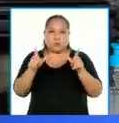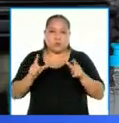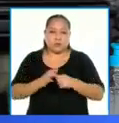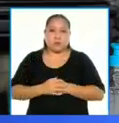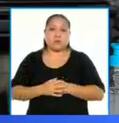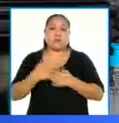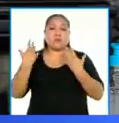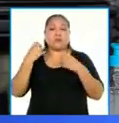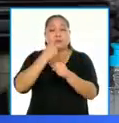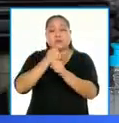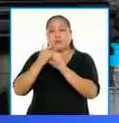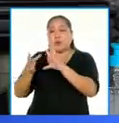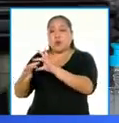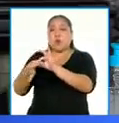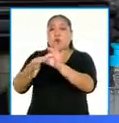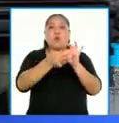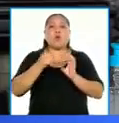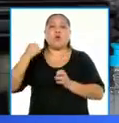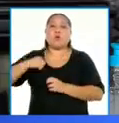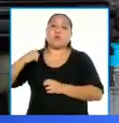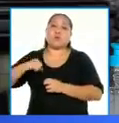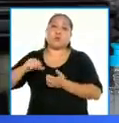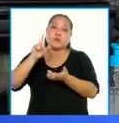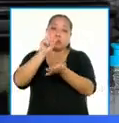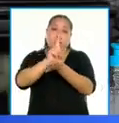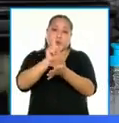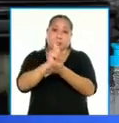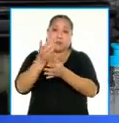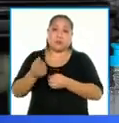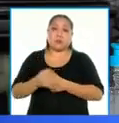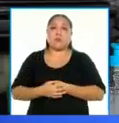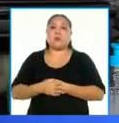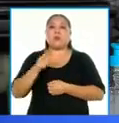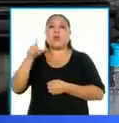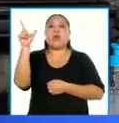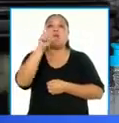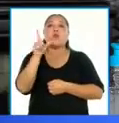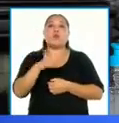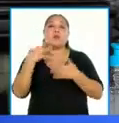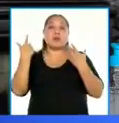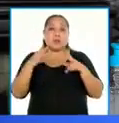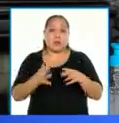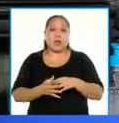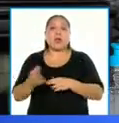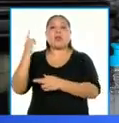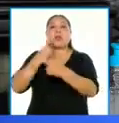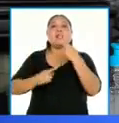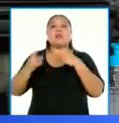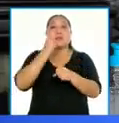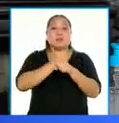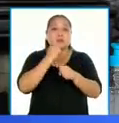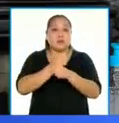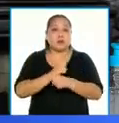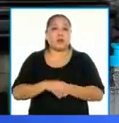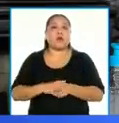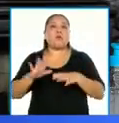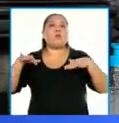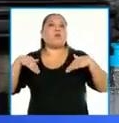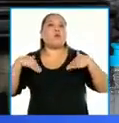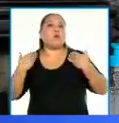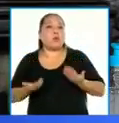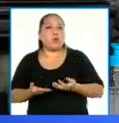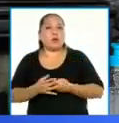trabajando de la mano con la Municipalidad Metropolitana de Lima para que el día lunes, que se reanudan las actividades,